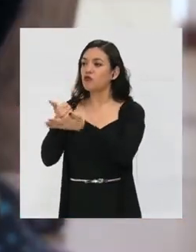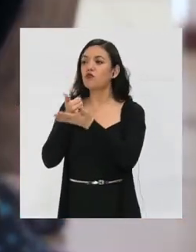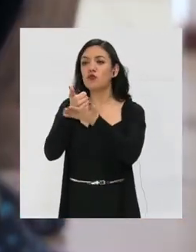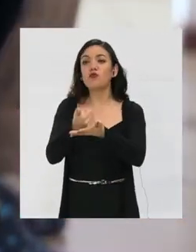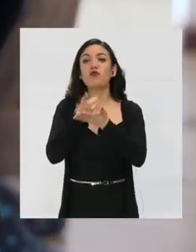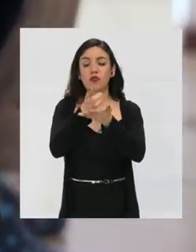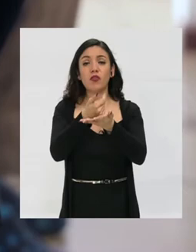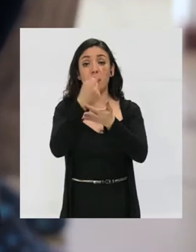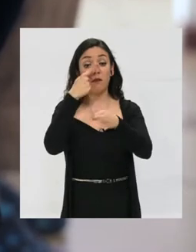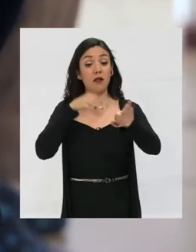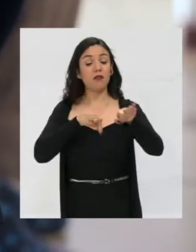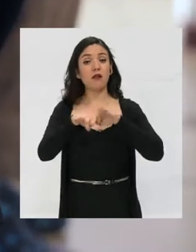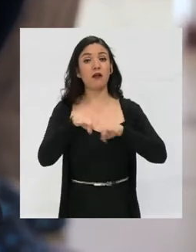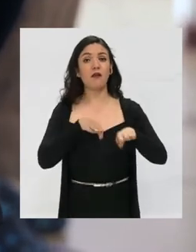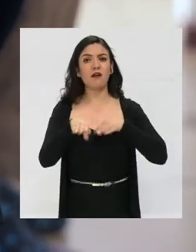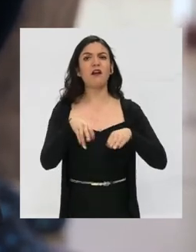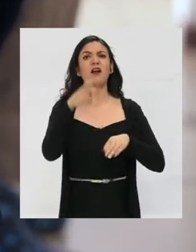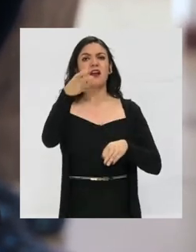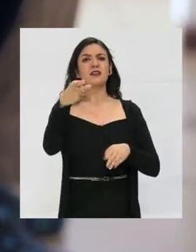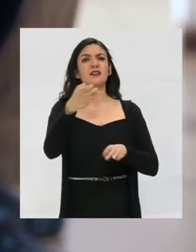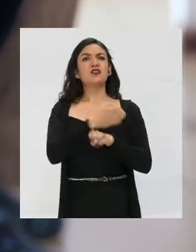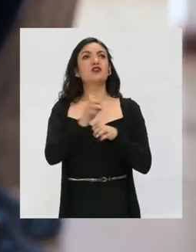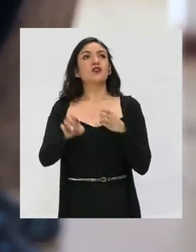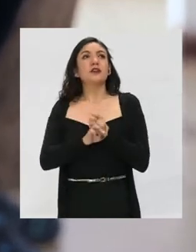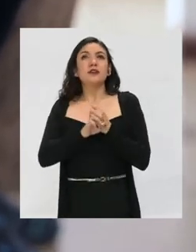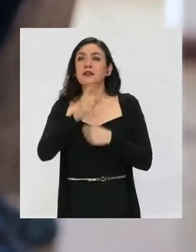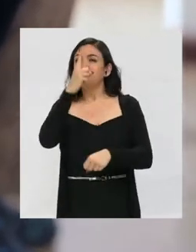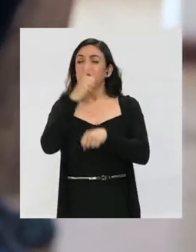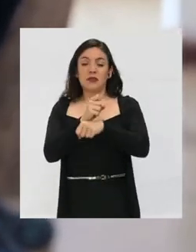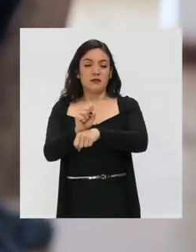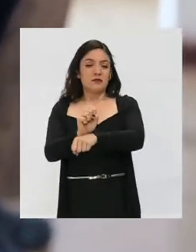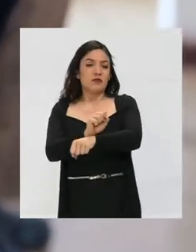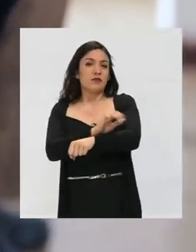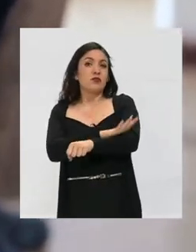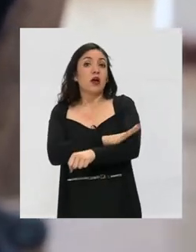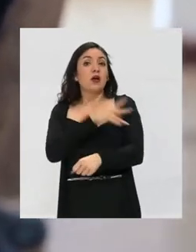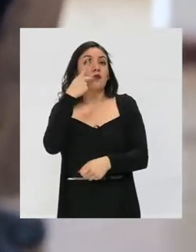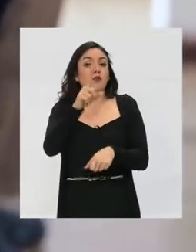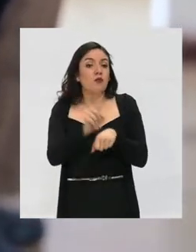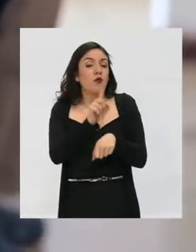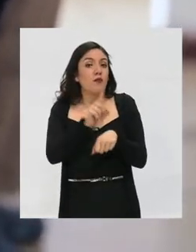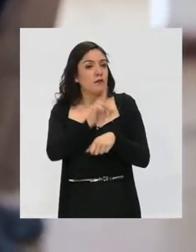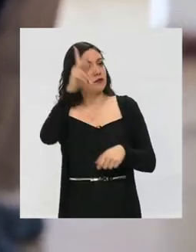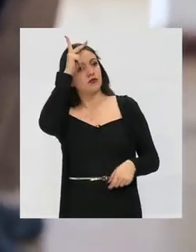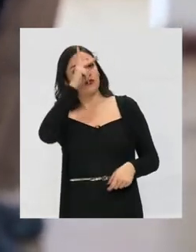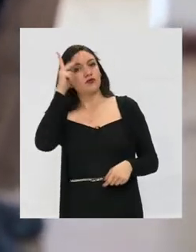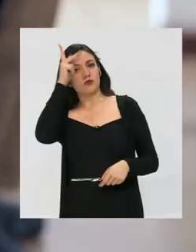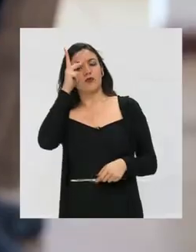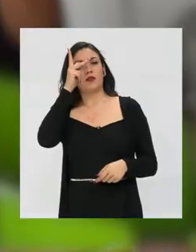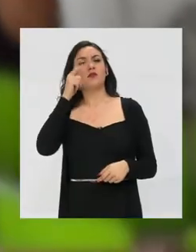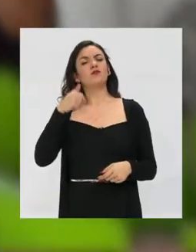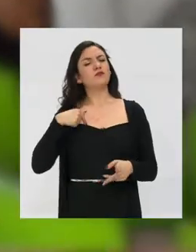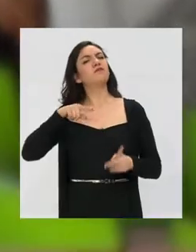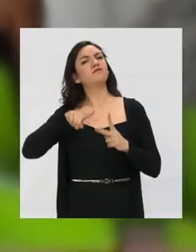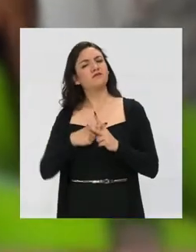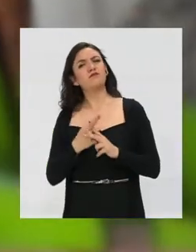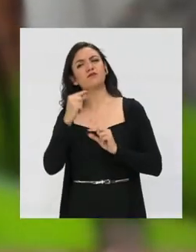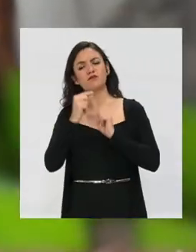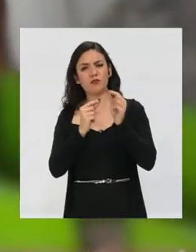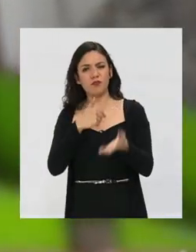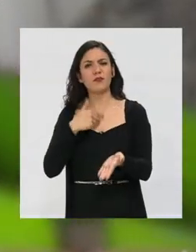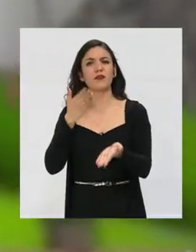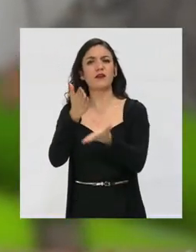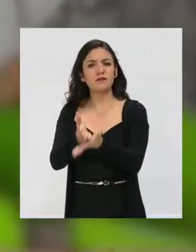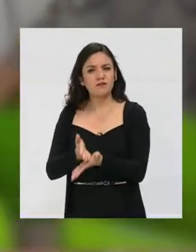muchachos y que no había un profesionista que los ayudara a trabajar todas esas cosas emocionales